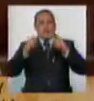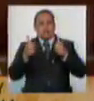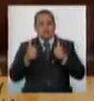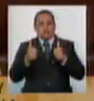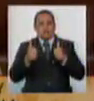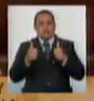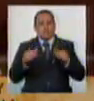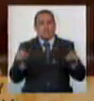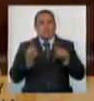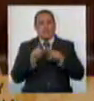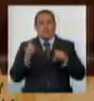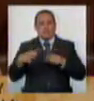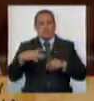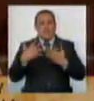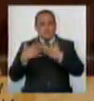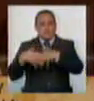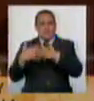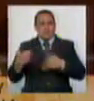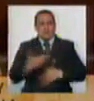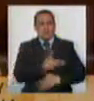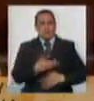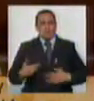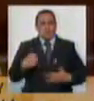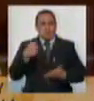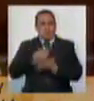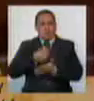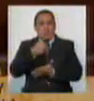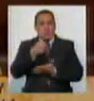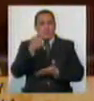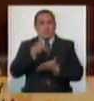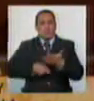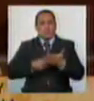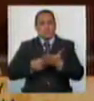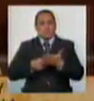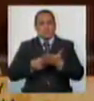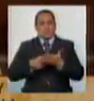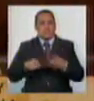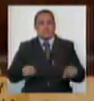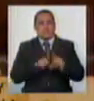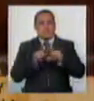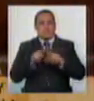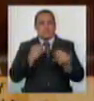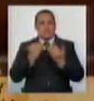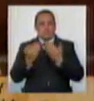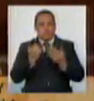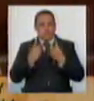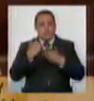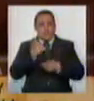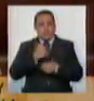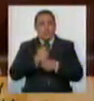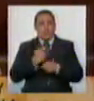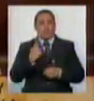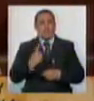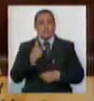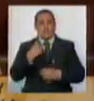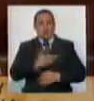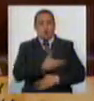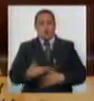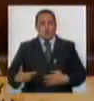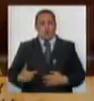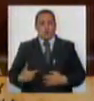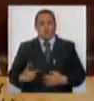asociaciones público-privadas y obras por impuestos. Bajo esta modalidad, en lo que va de nuestro